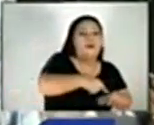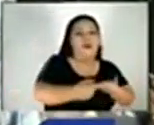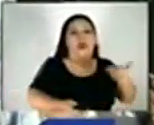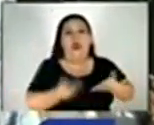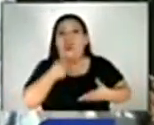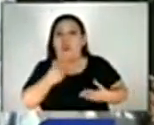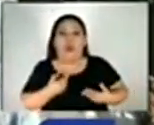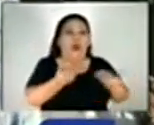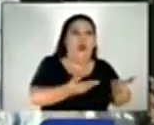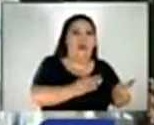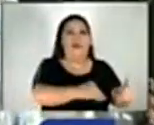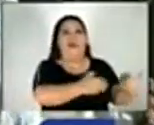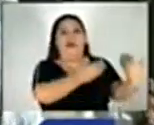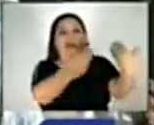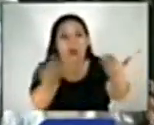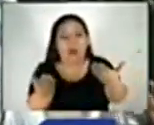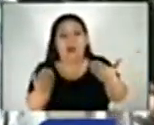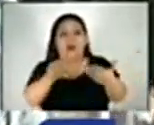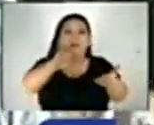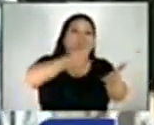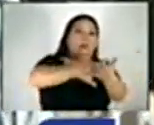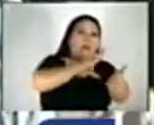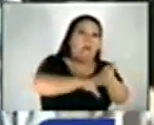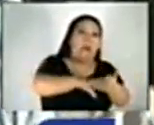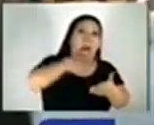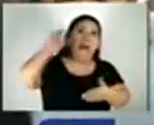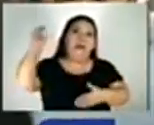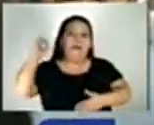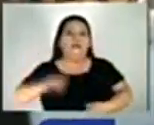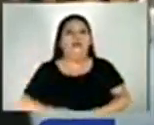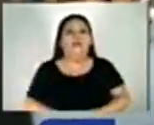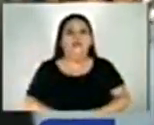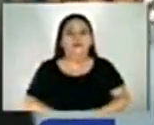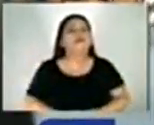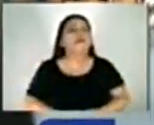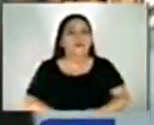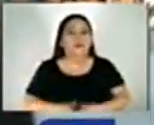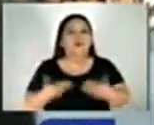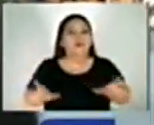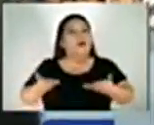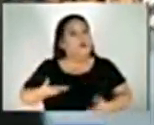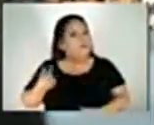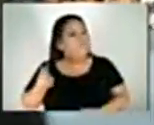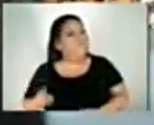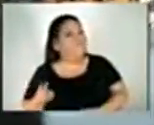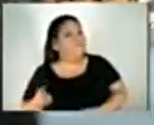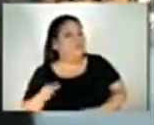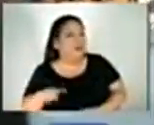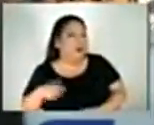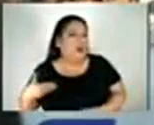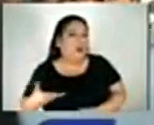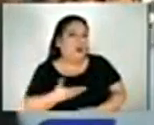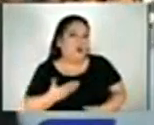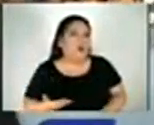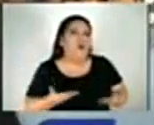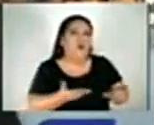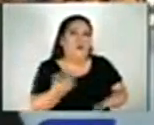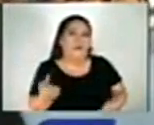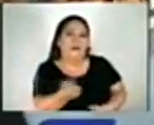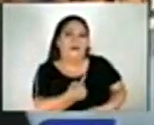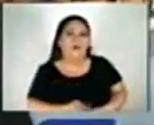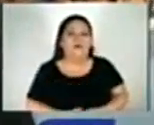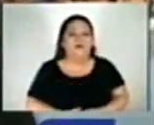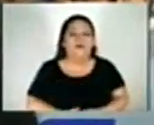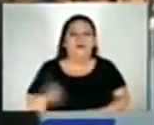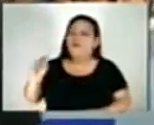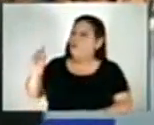tener intermediarios que nos vayan a comprar los productos ahí al campo. Nos ayudan económicamente y pues ayudamos a los emprendedores.